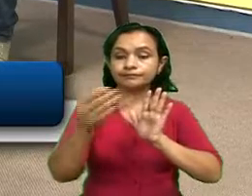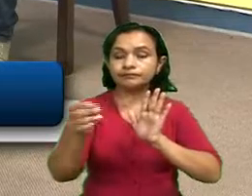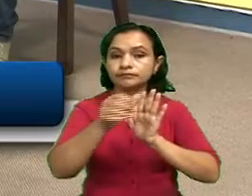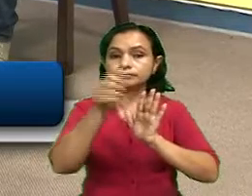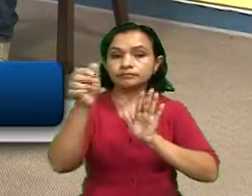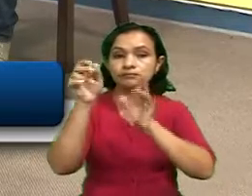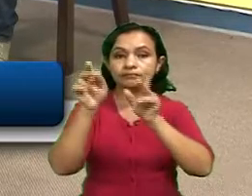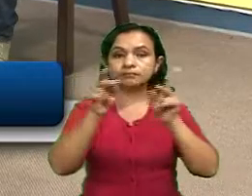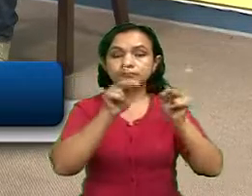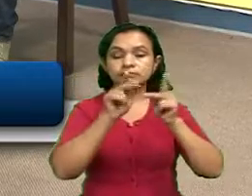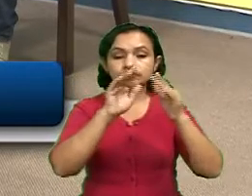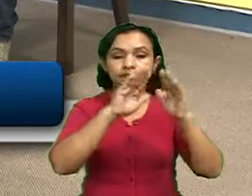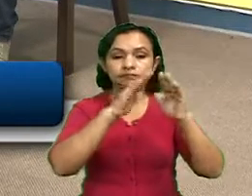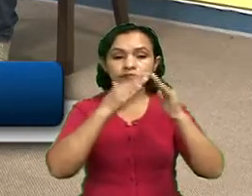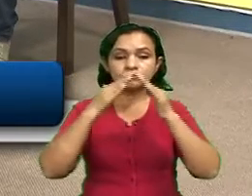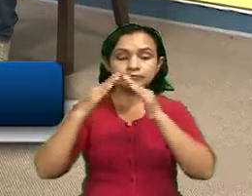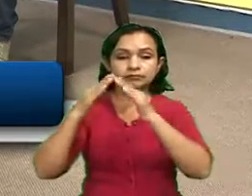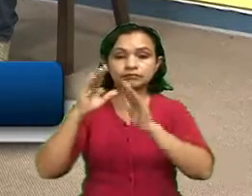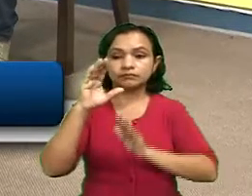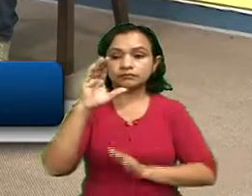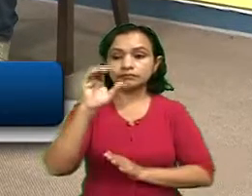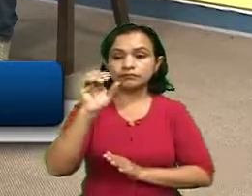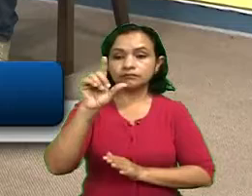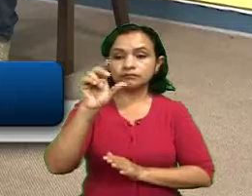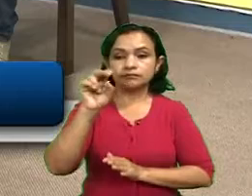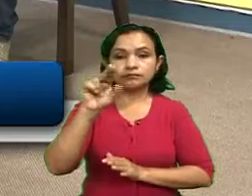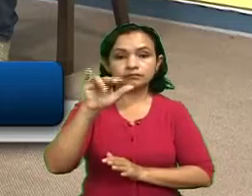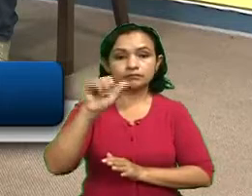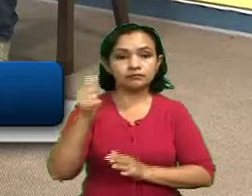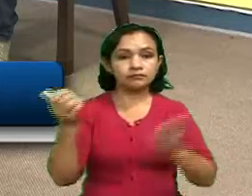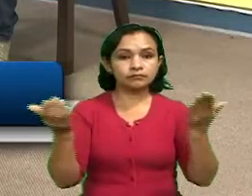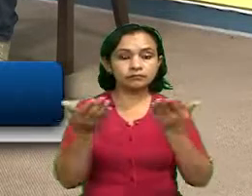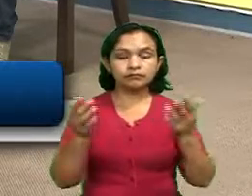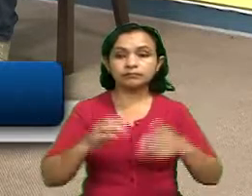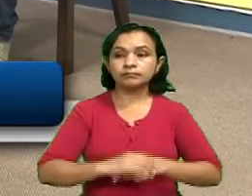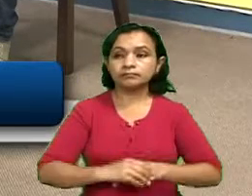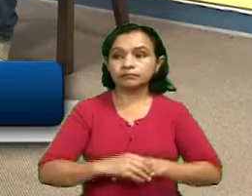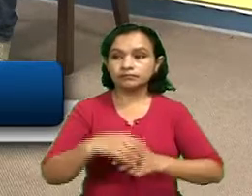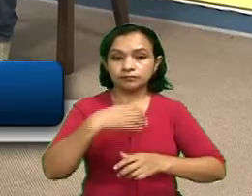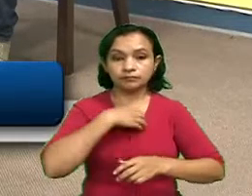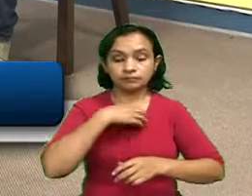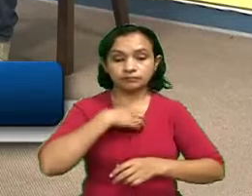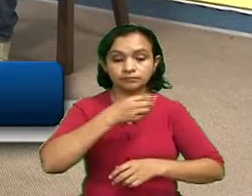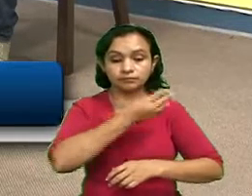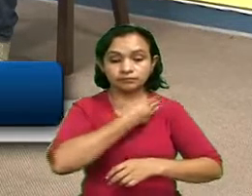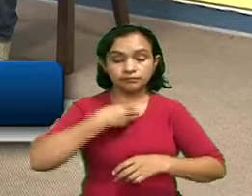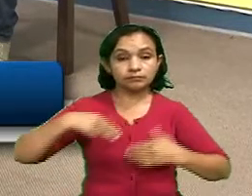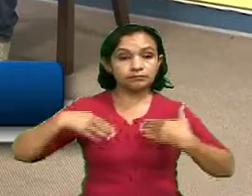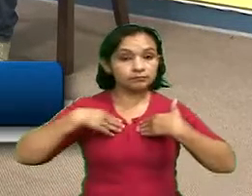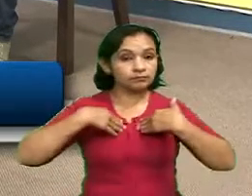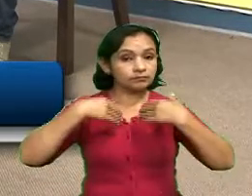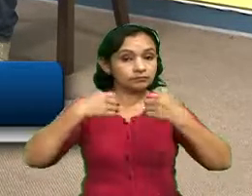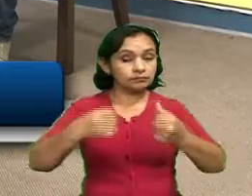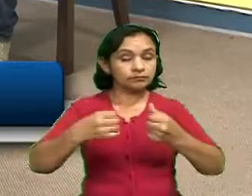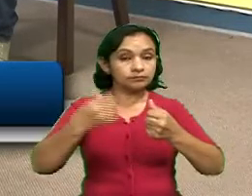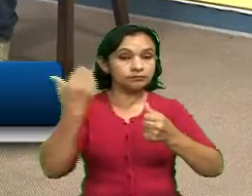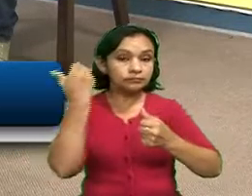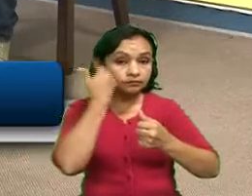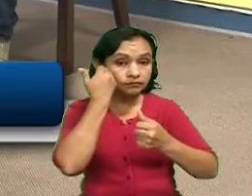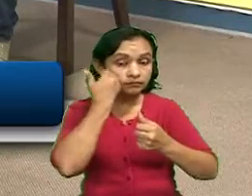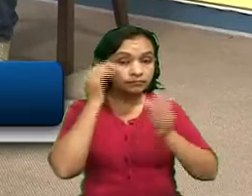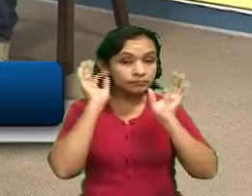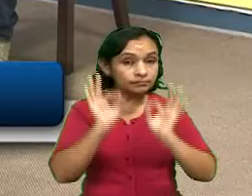a más personas en el barrio o en la colonia? Sí, nosotros no, ¿verdad? Nosotros como Ministerio de Salud no esperamos que el caso sea